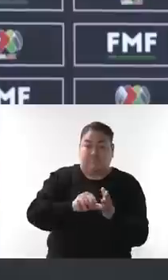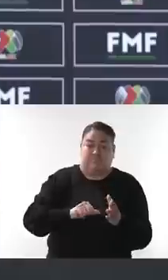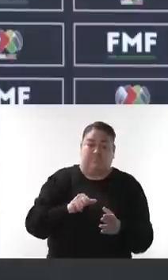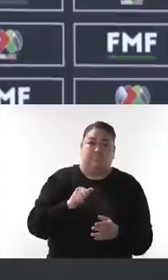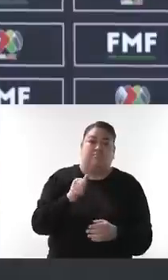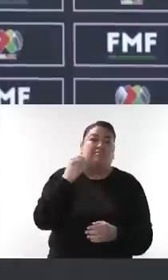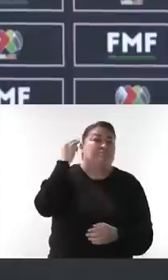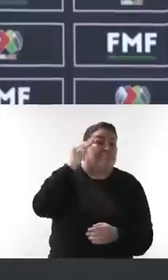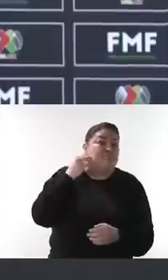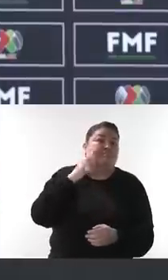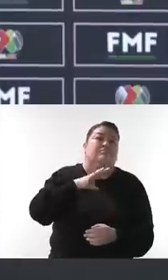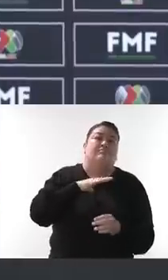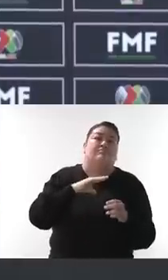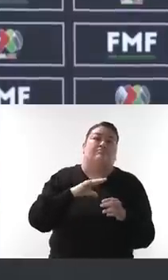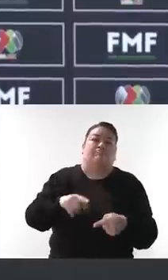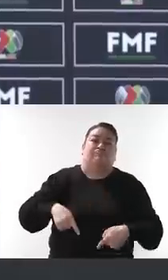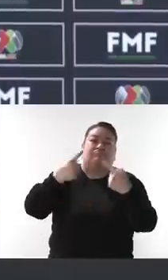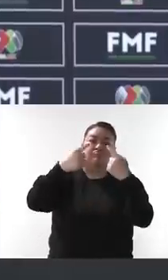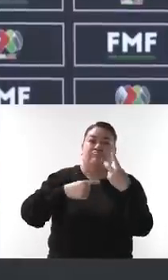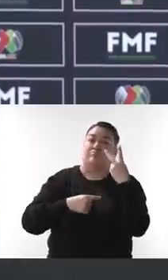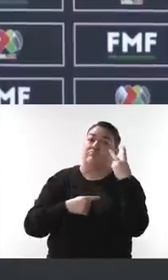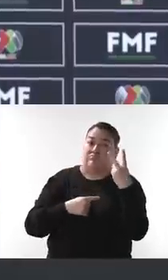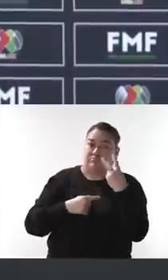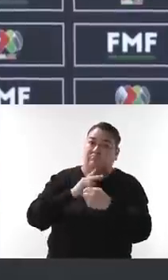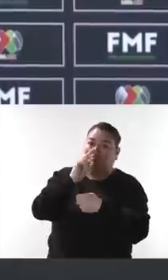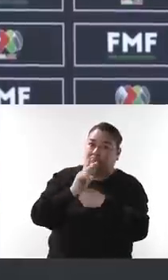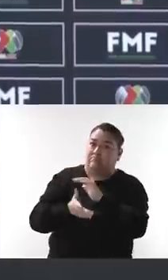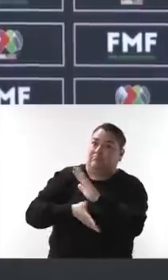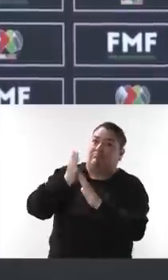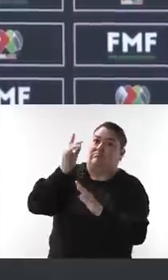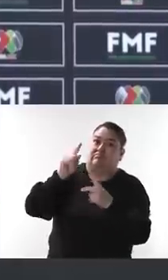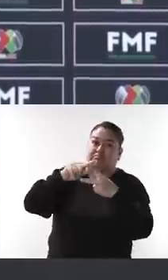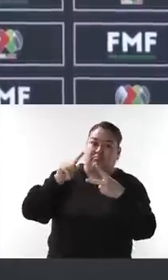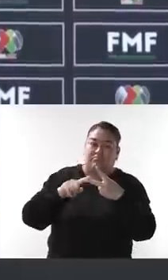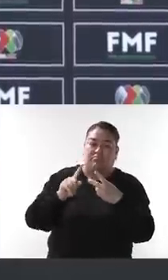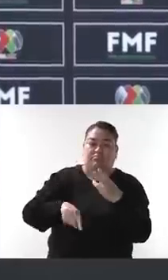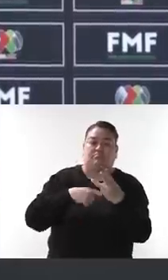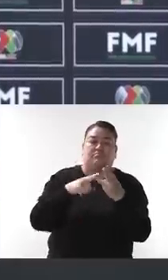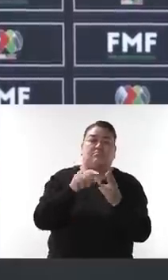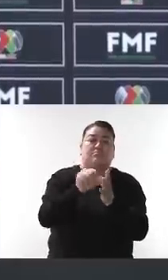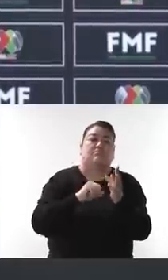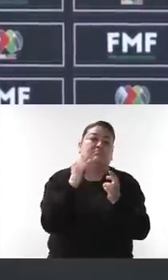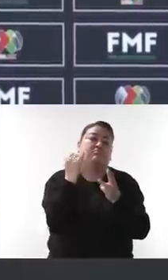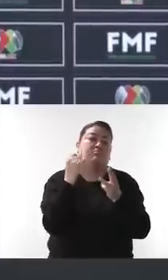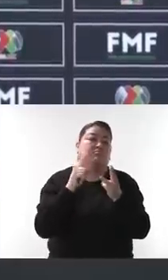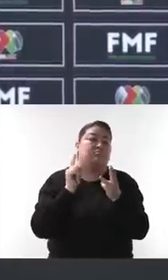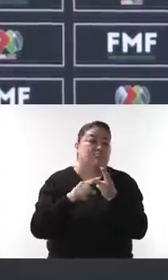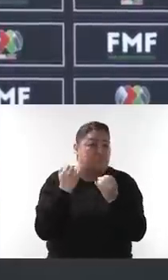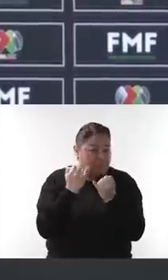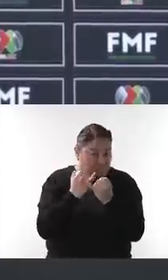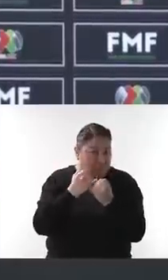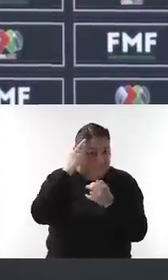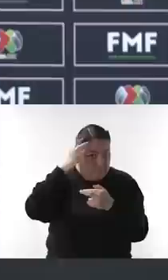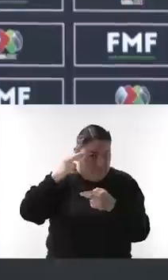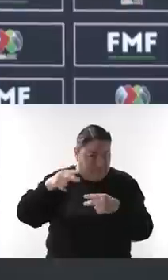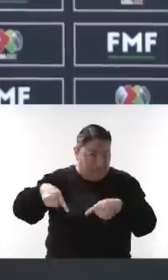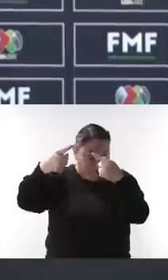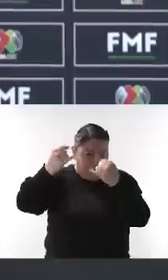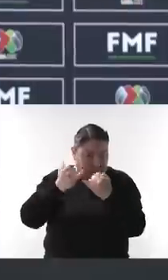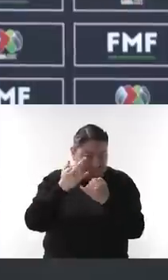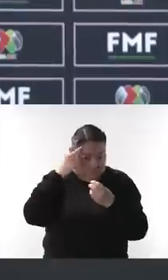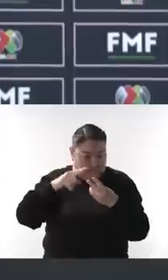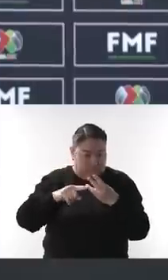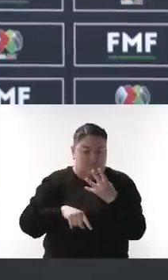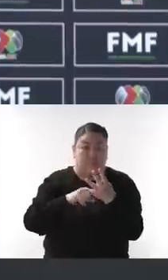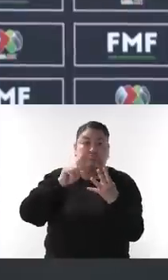tenemos dos partidos de la Nations League, si todo sale bien, en junio tendremos el Final Four e inmediatamente tenemos